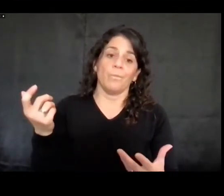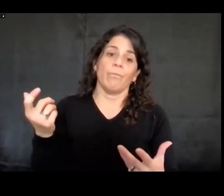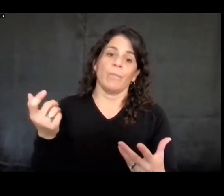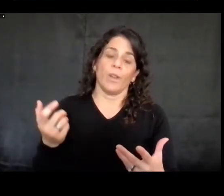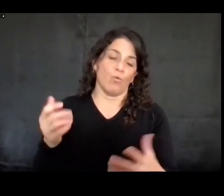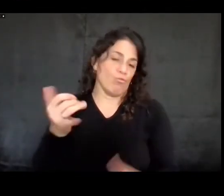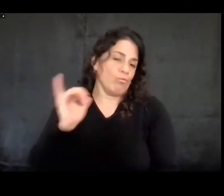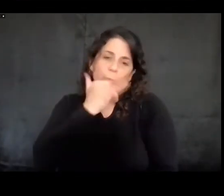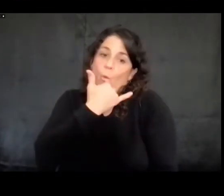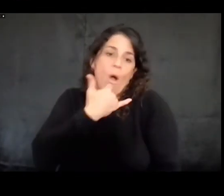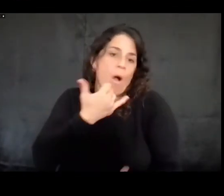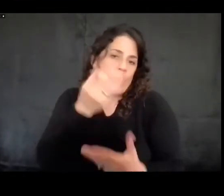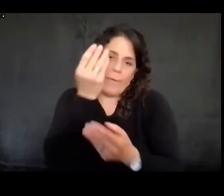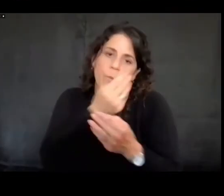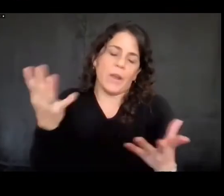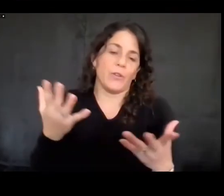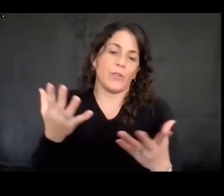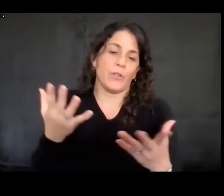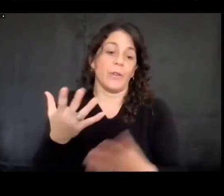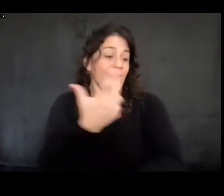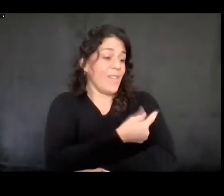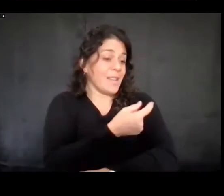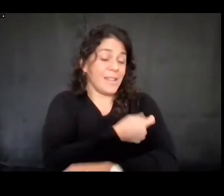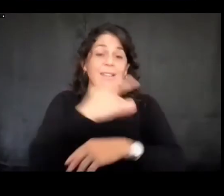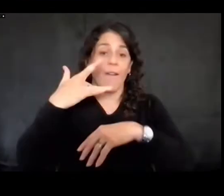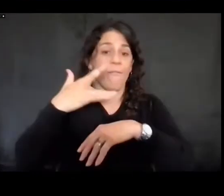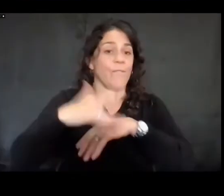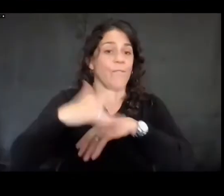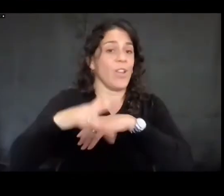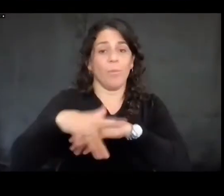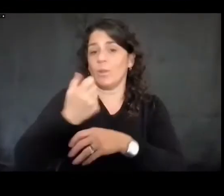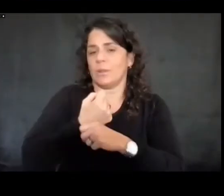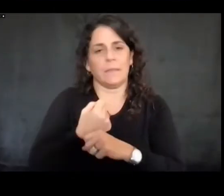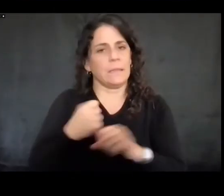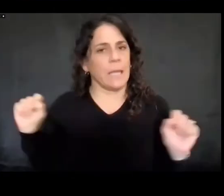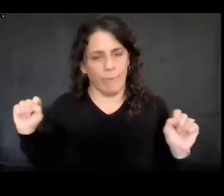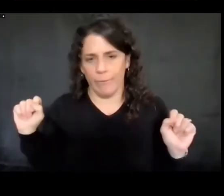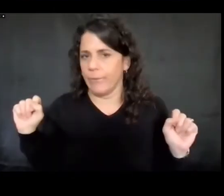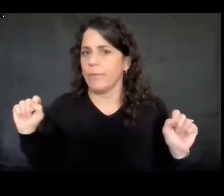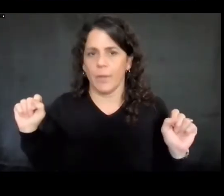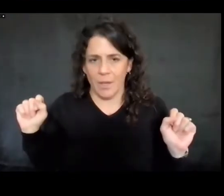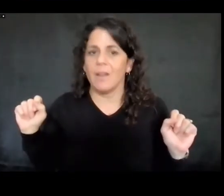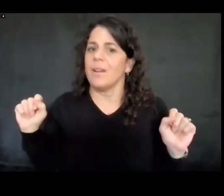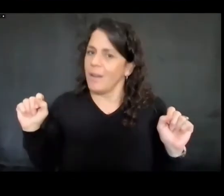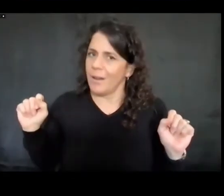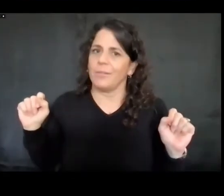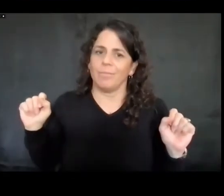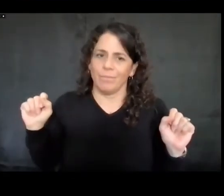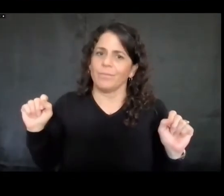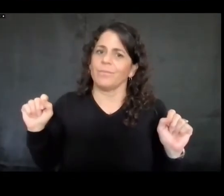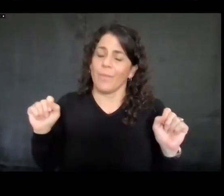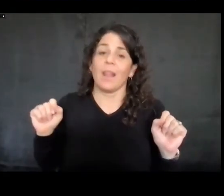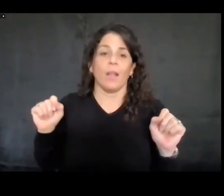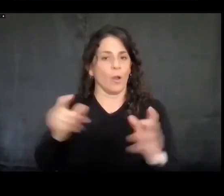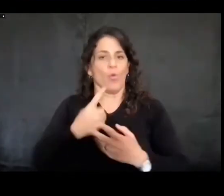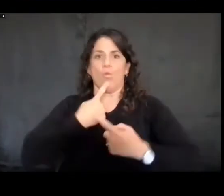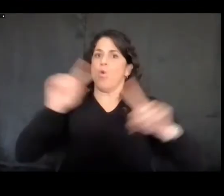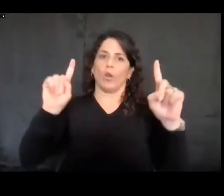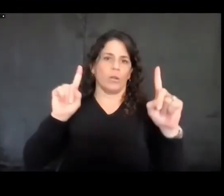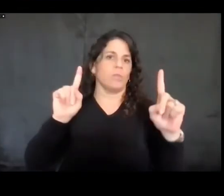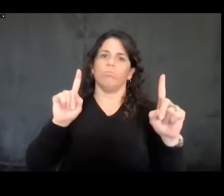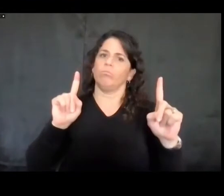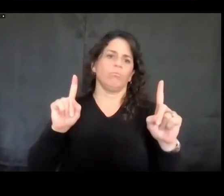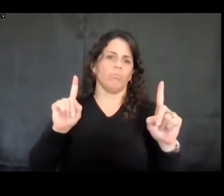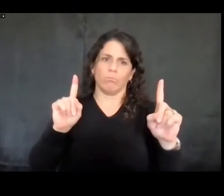claramente información equivocada la vacuna está disponible que es muy segura y y muy efectiva